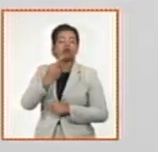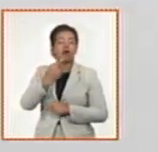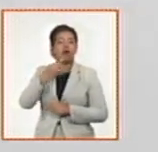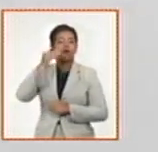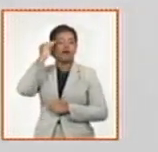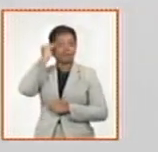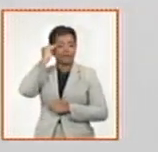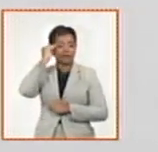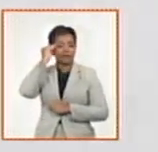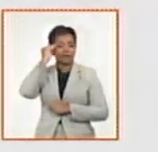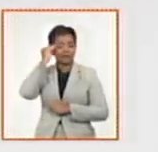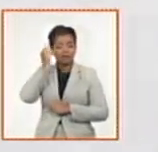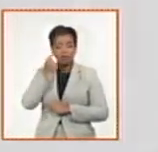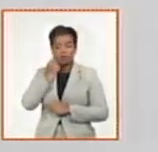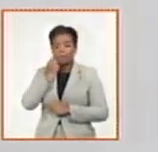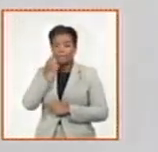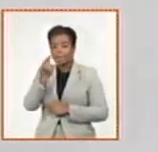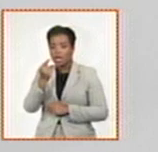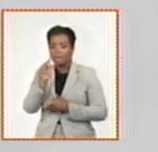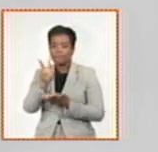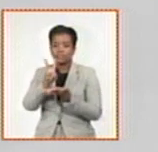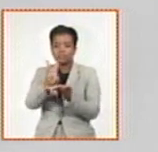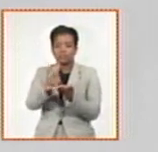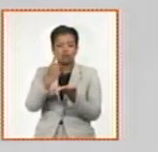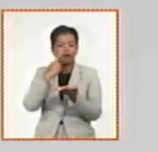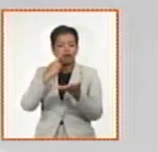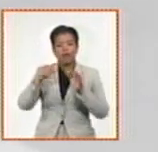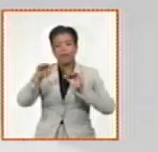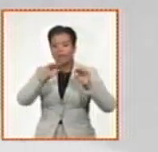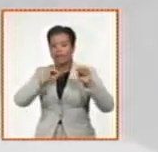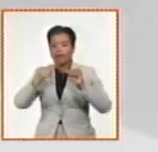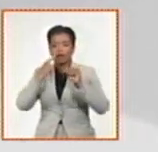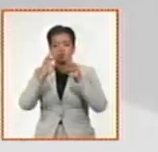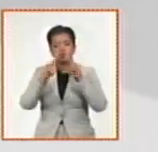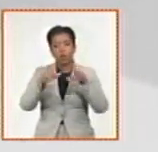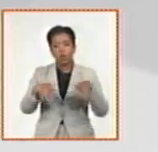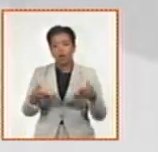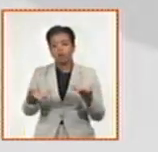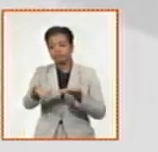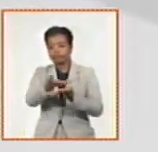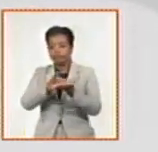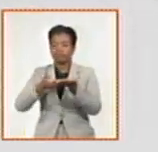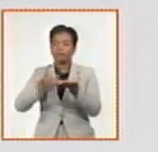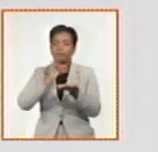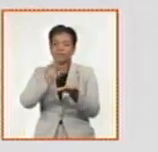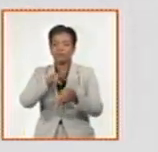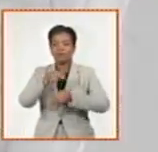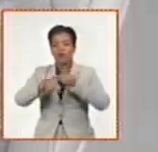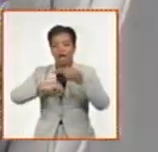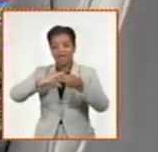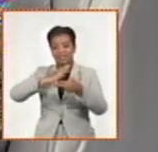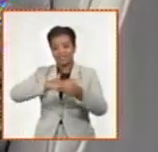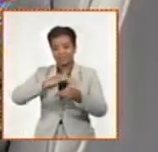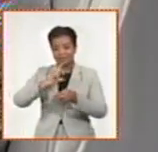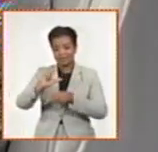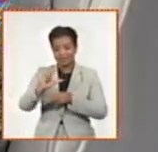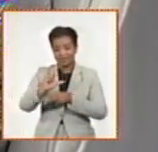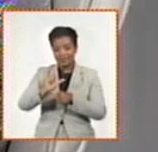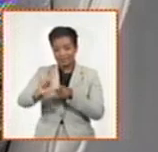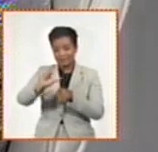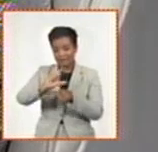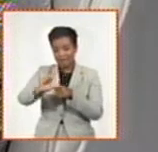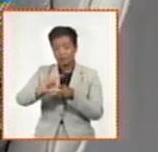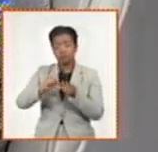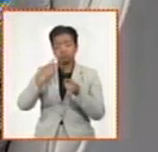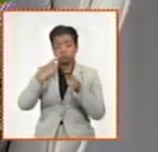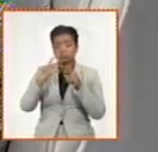ellos, a medida que han ido a la finca, han conversado, han visto los resultados, entonces lo están haciendo en su finca, y han visto los resultados